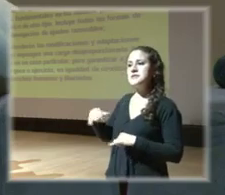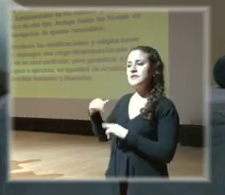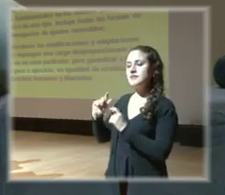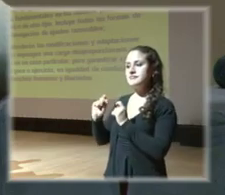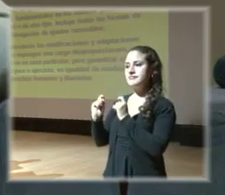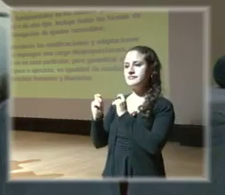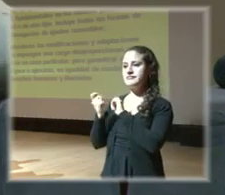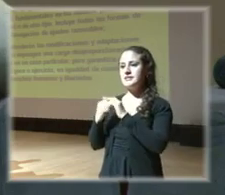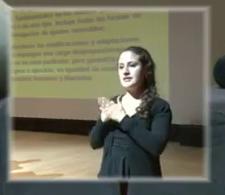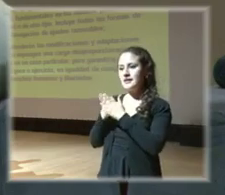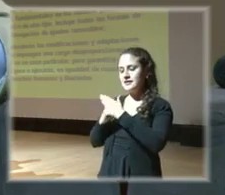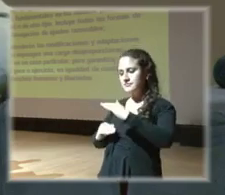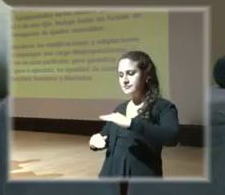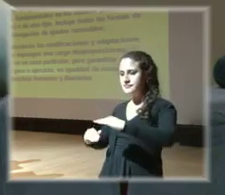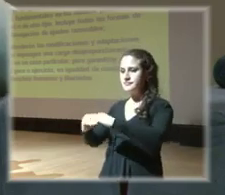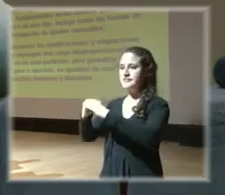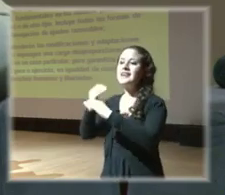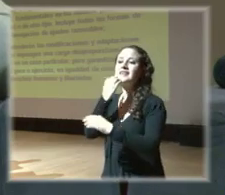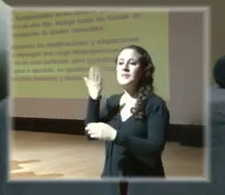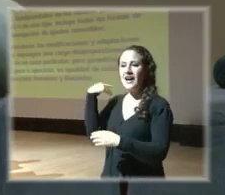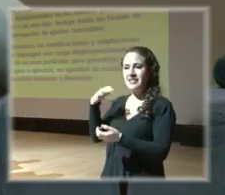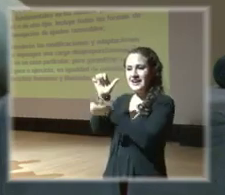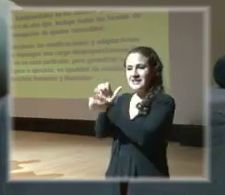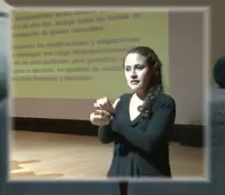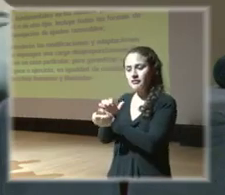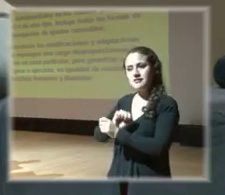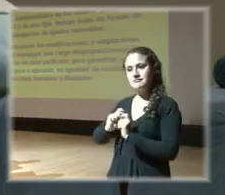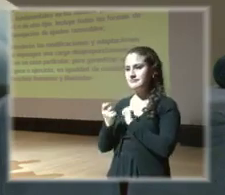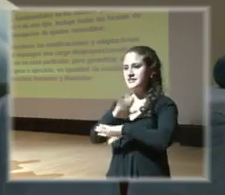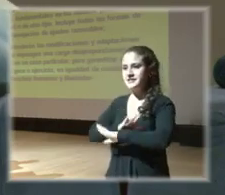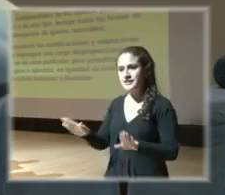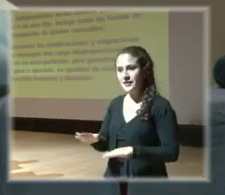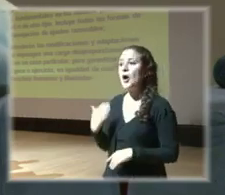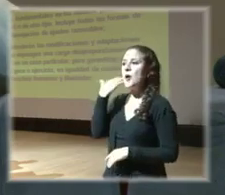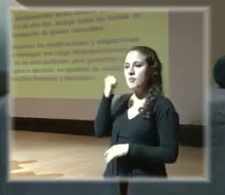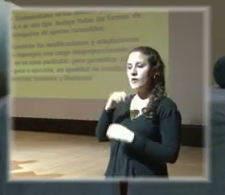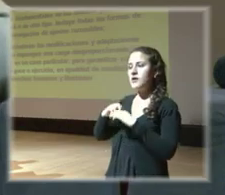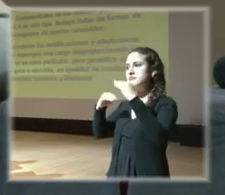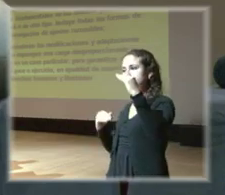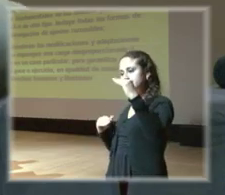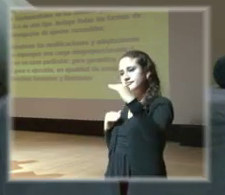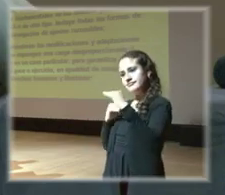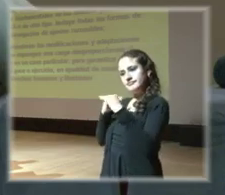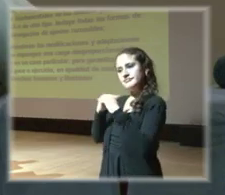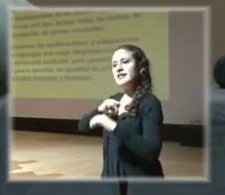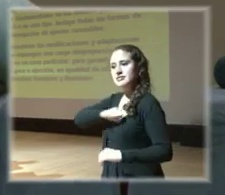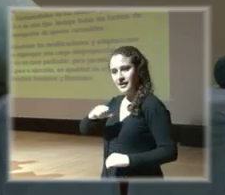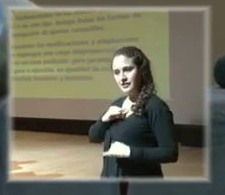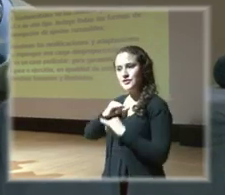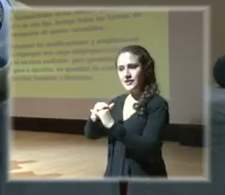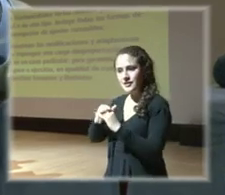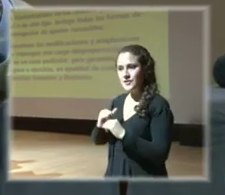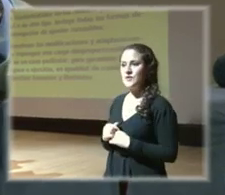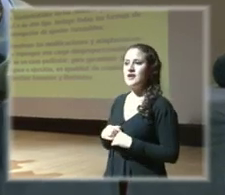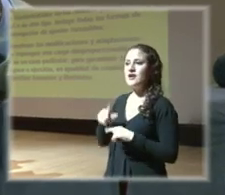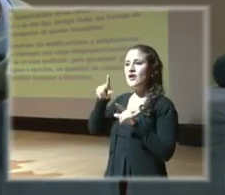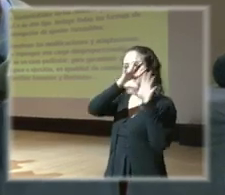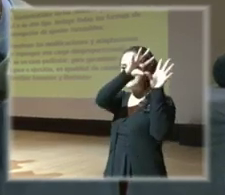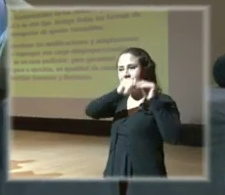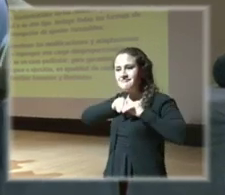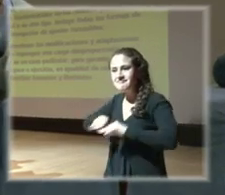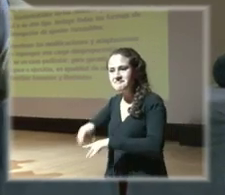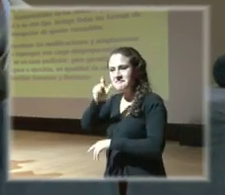ampliando. Ya decíamos, los que eran esclavos ahora no lo son, las mujeres que no tenían todos los derechos ahora los tienen, los migrantes es otro grupo